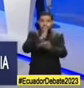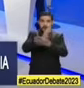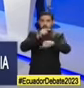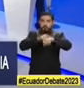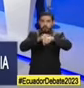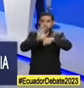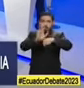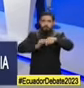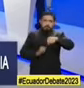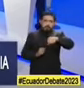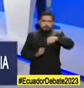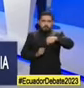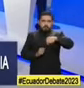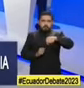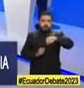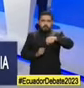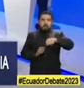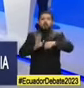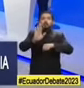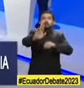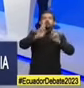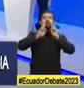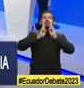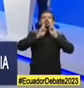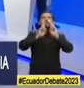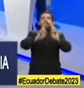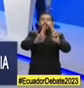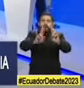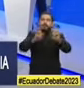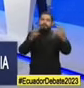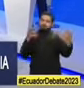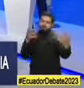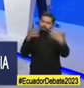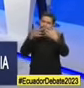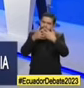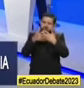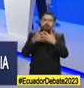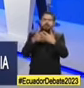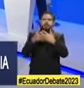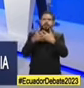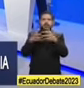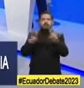candidata. Siempre y no cuando se detuvo, sus me lo cortaron antes. Se constriñan a la